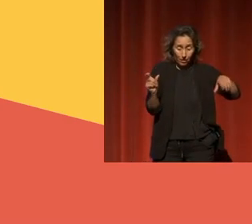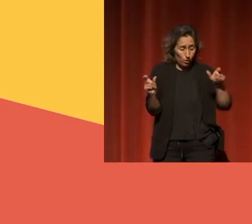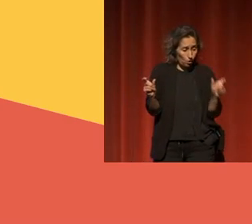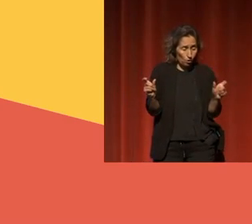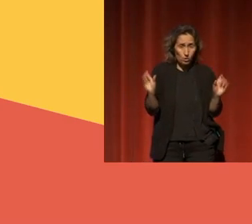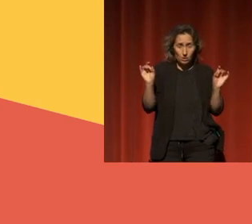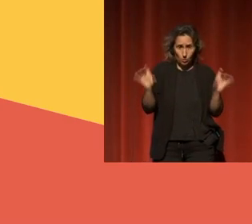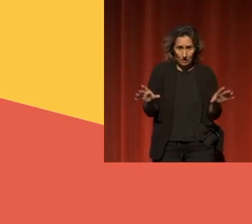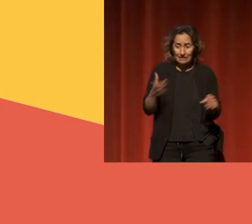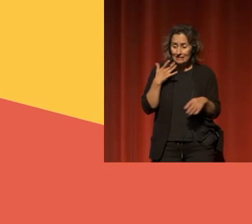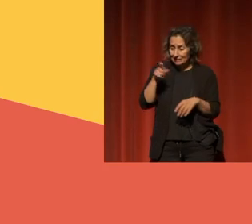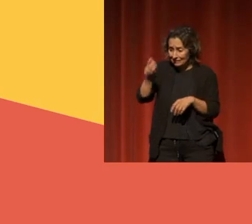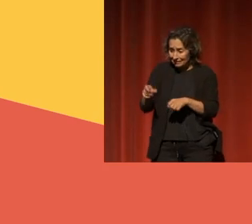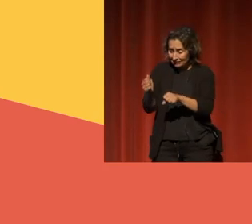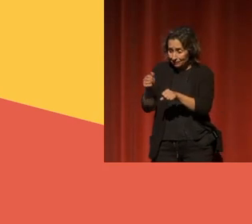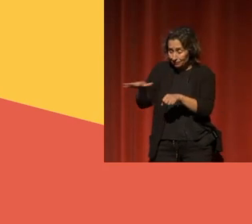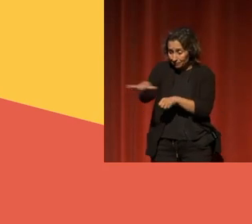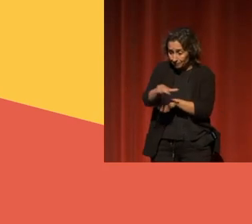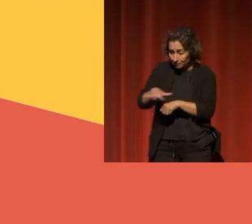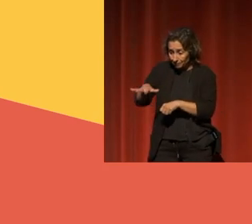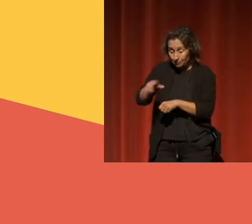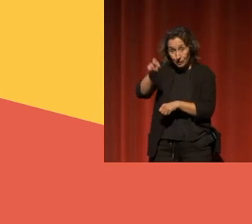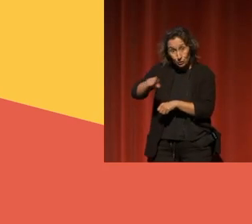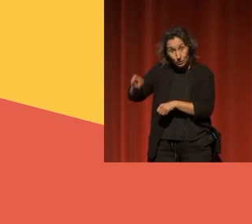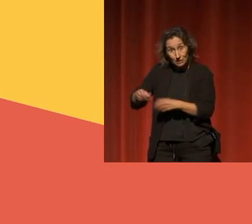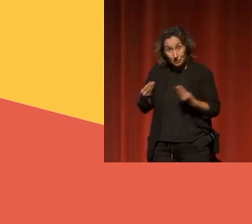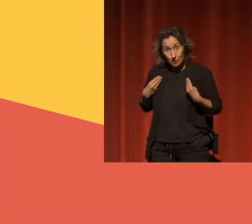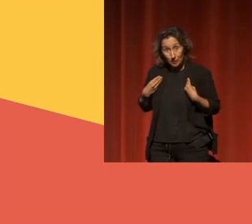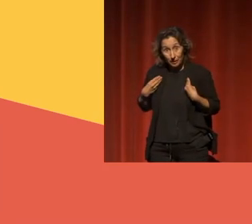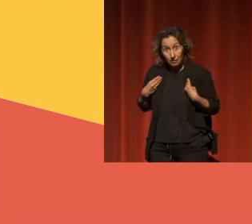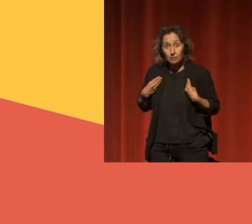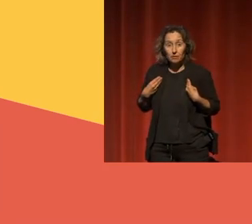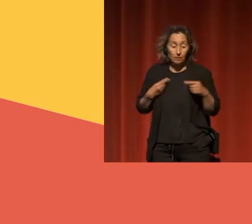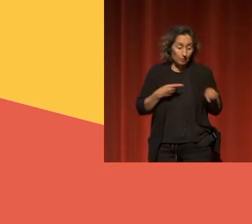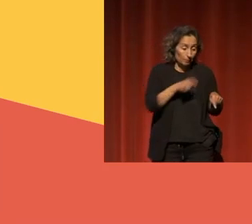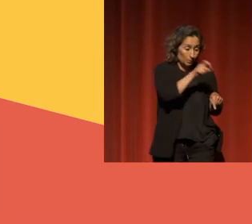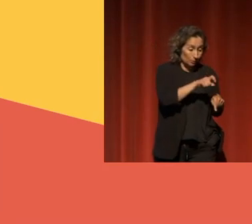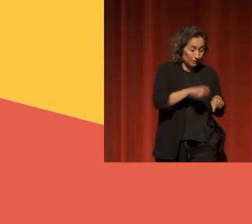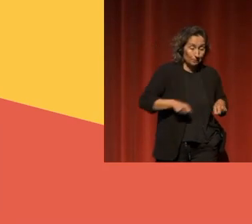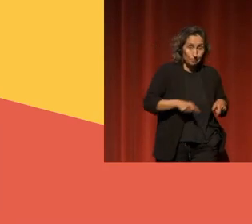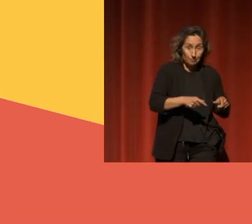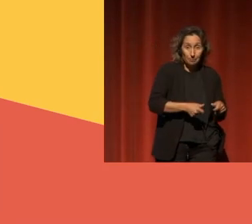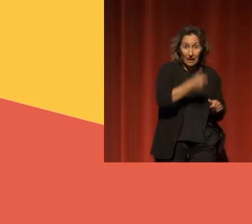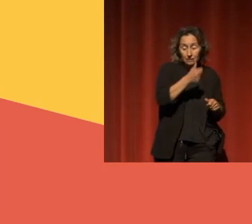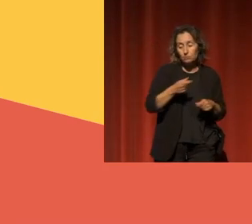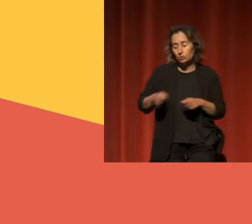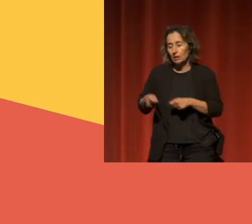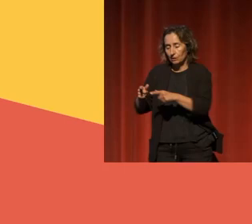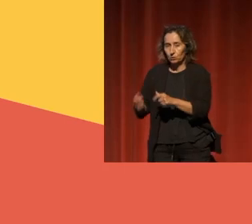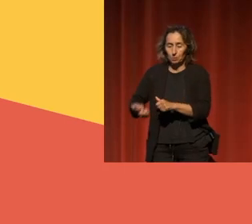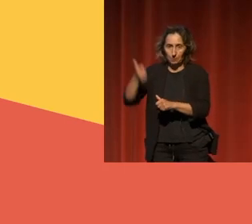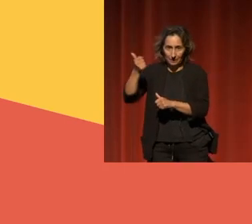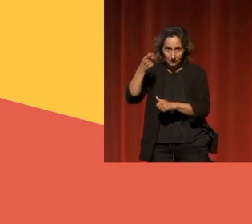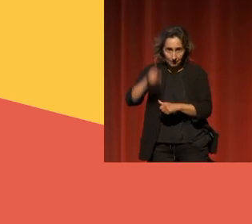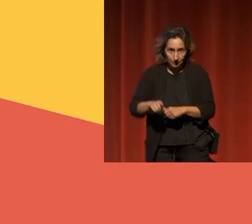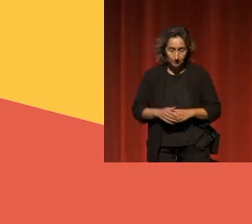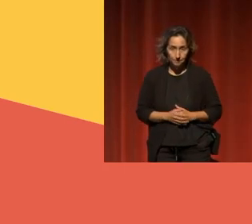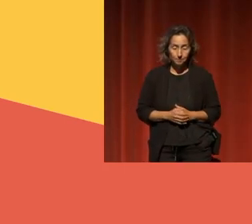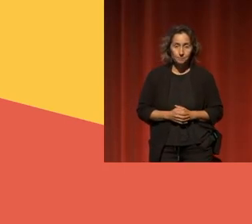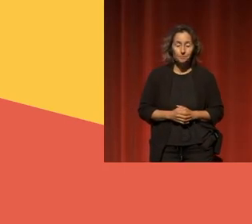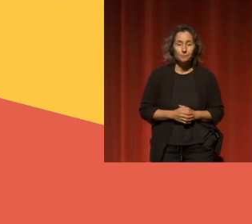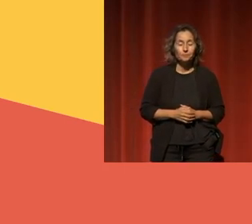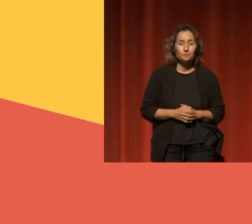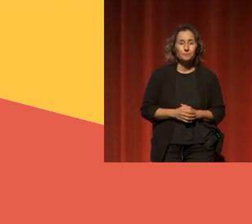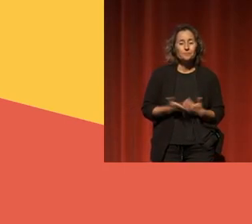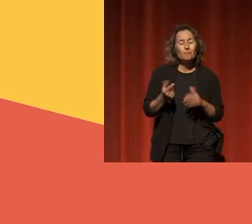población es menor el gasto por persona va a ser mayor y finalment vamos con los datos ya hemos visto un